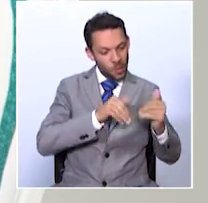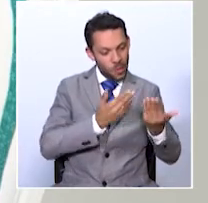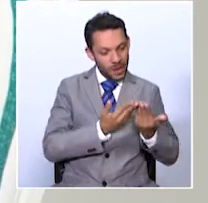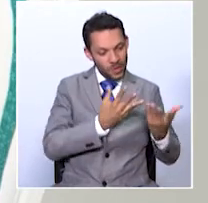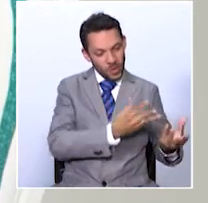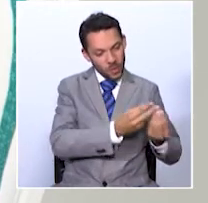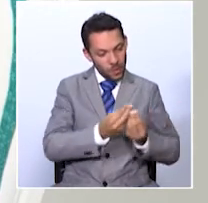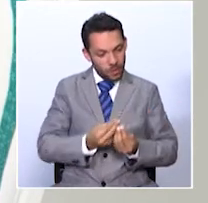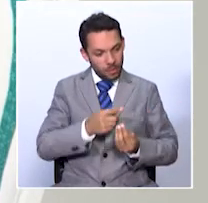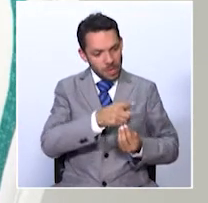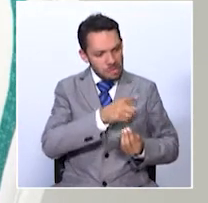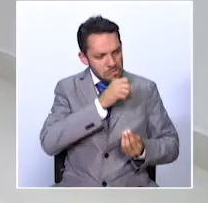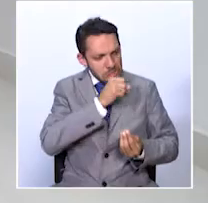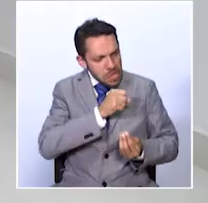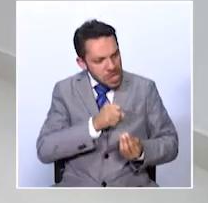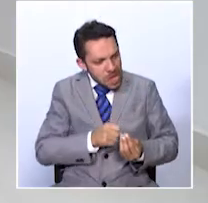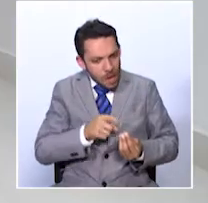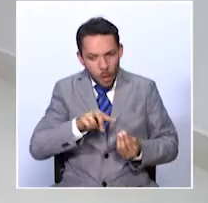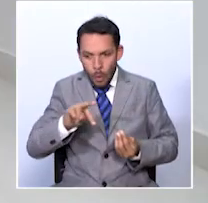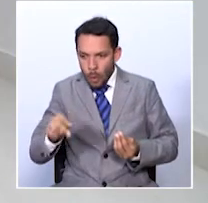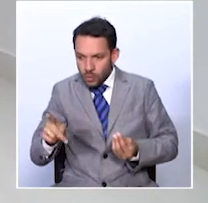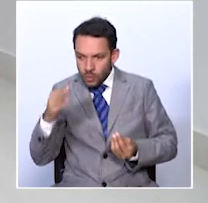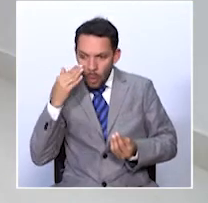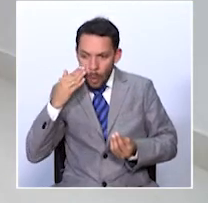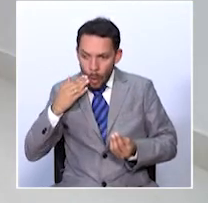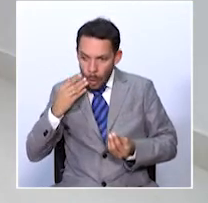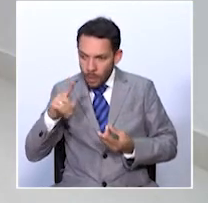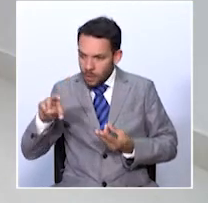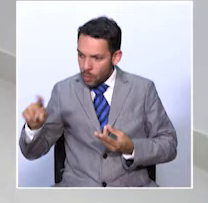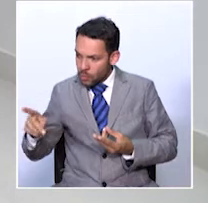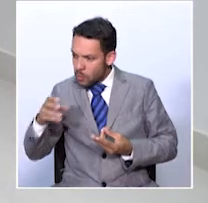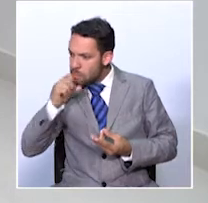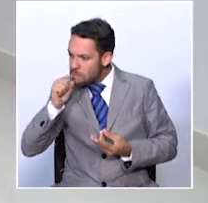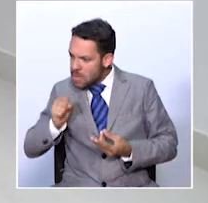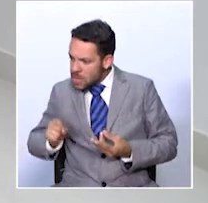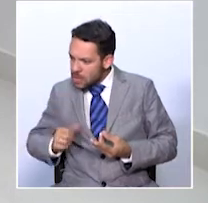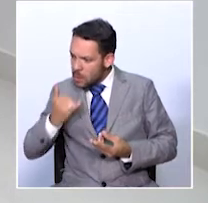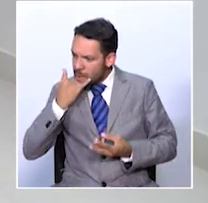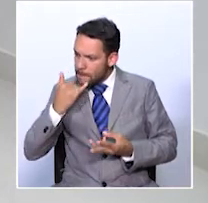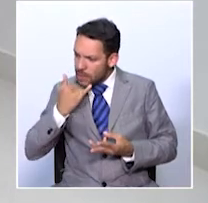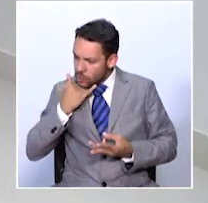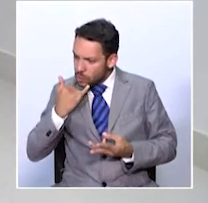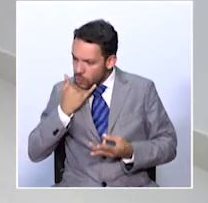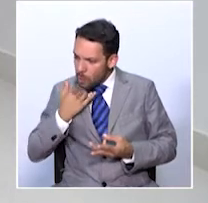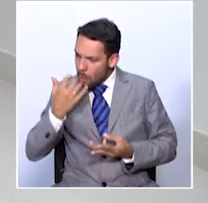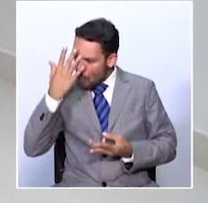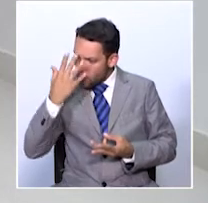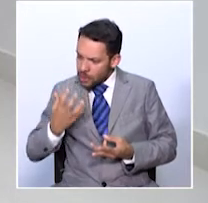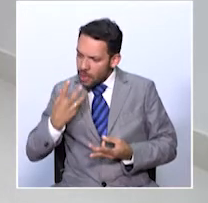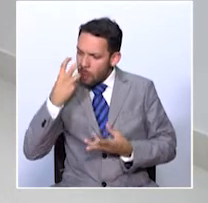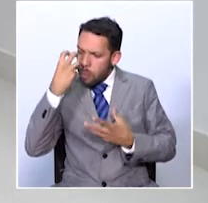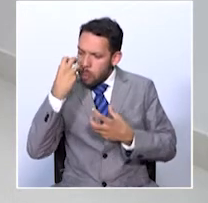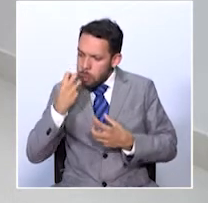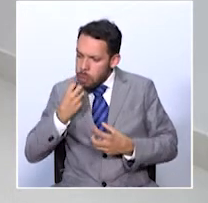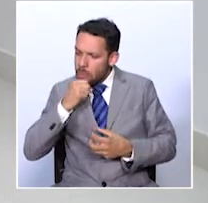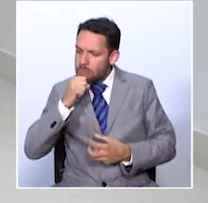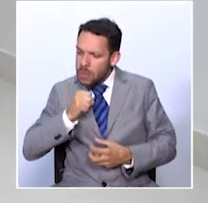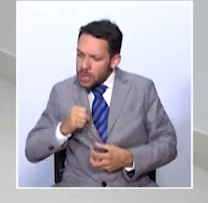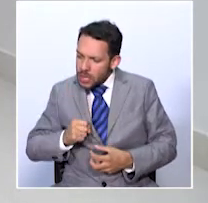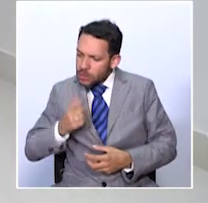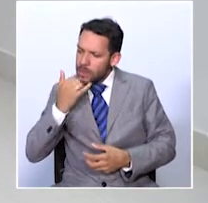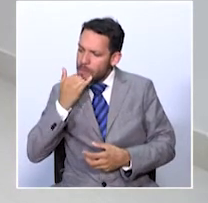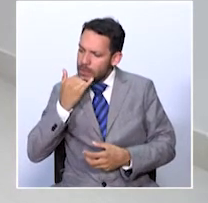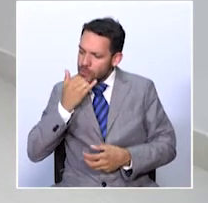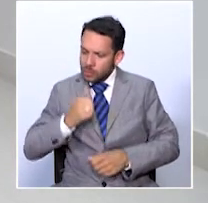Juliano porque está más viejito, el otro porque está tan joven. ¿Qué es lo que pasa en ese proceso de envejecimiento?